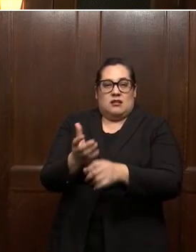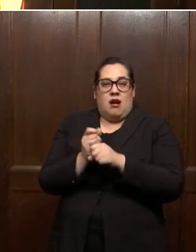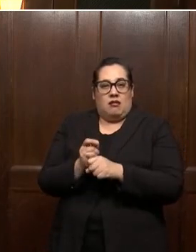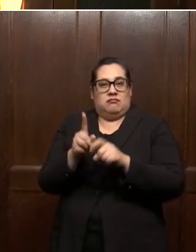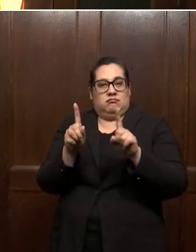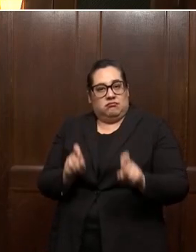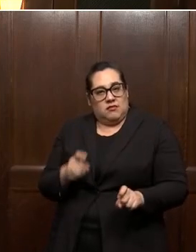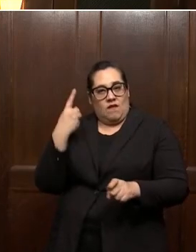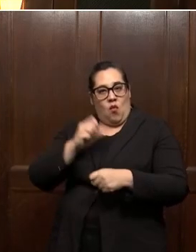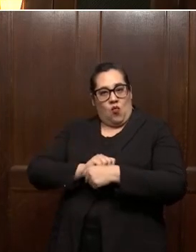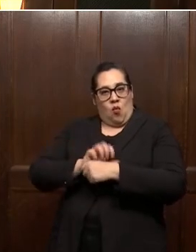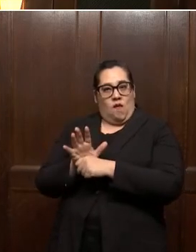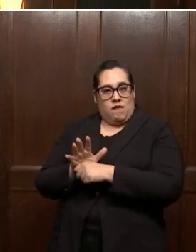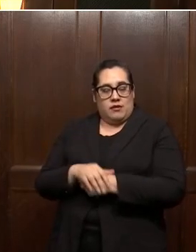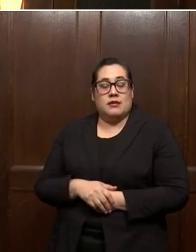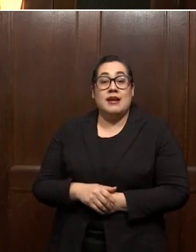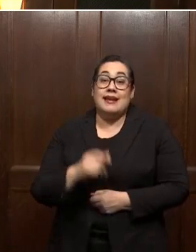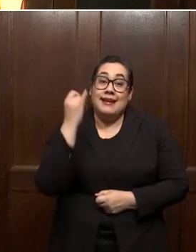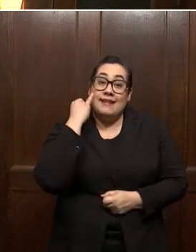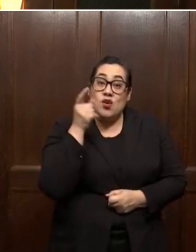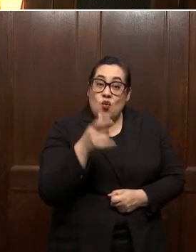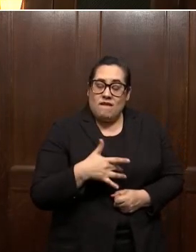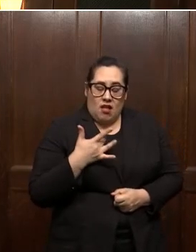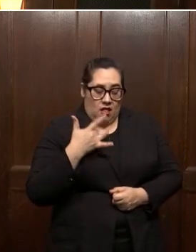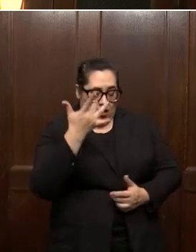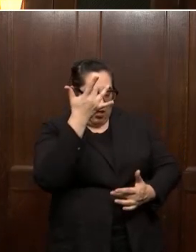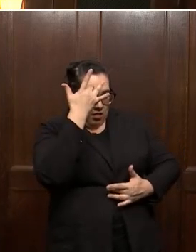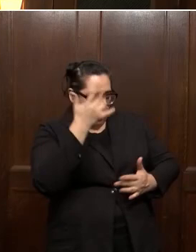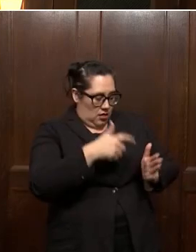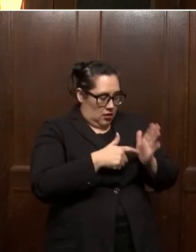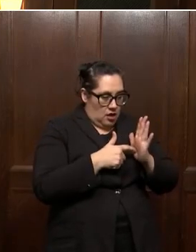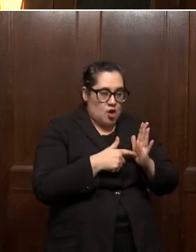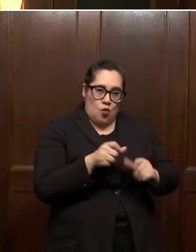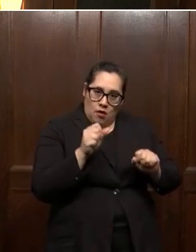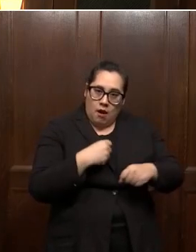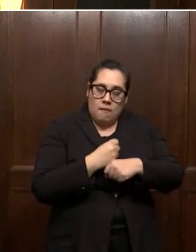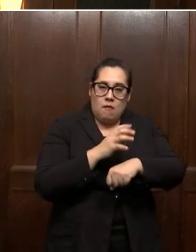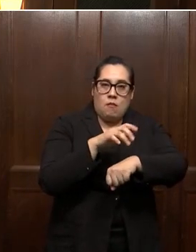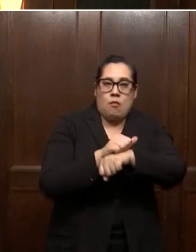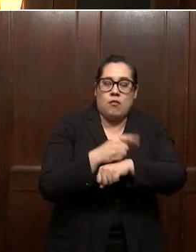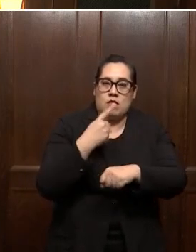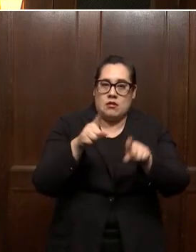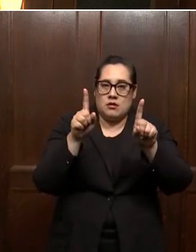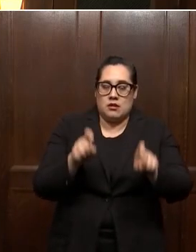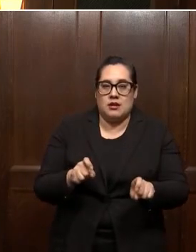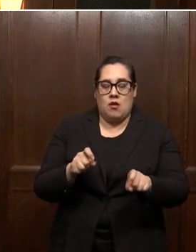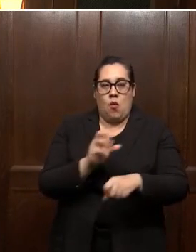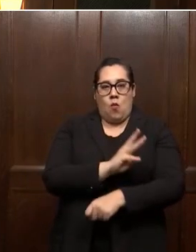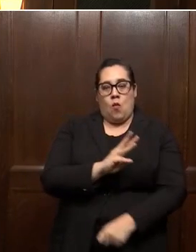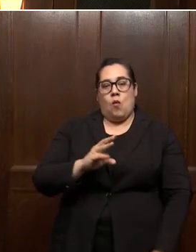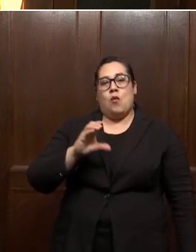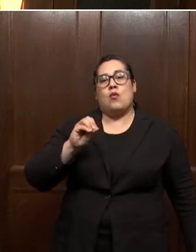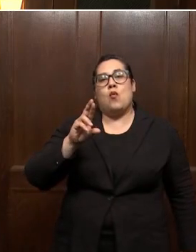una prueba. Si tienes síntomas, puede hacer una cita para una prueba en la página